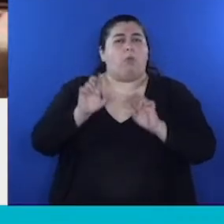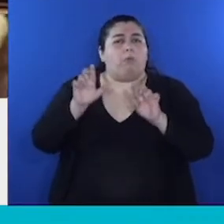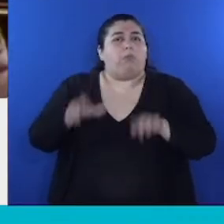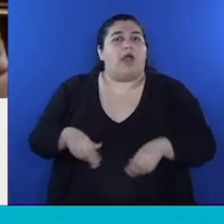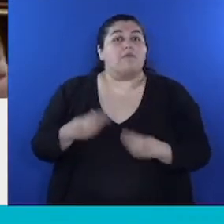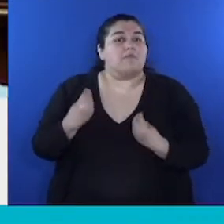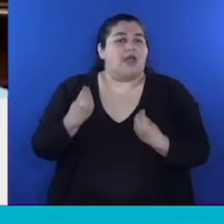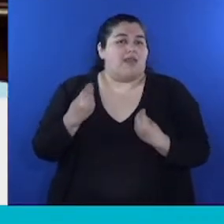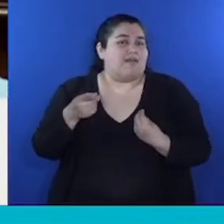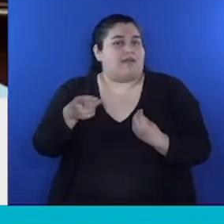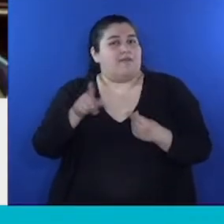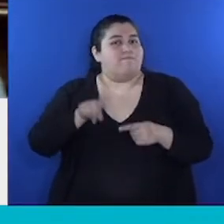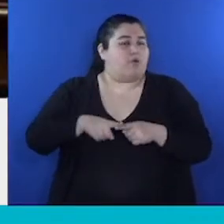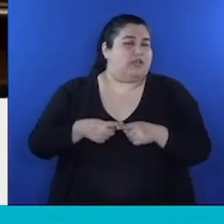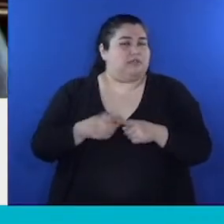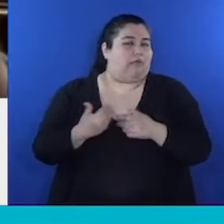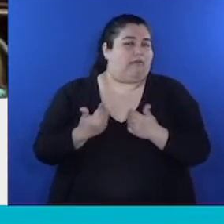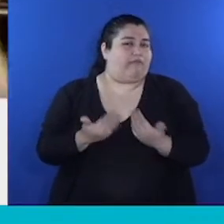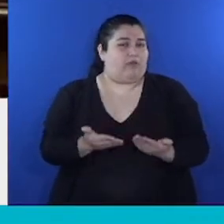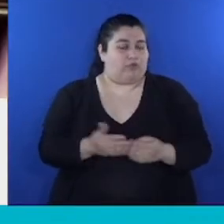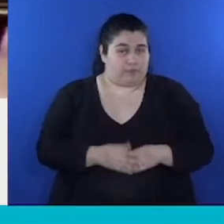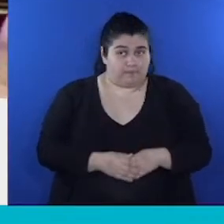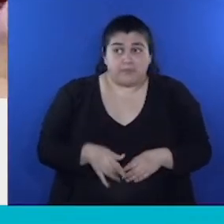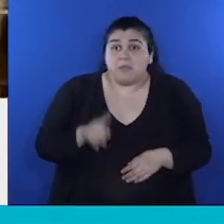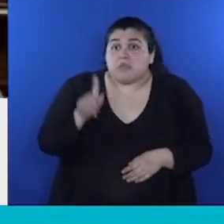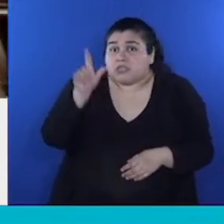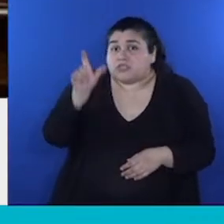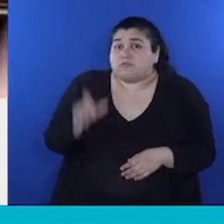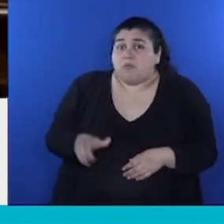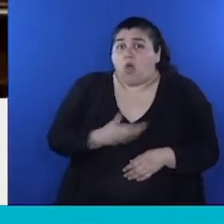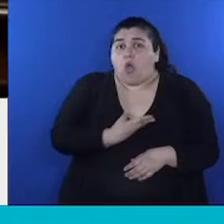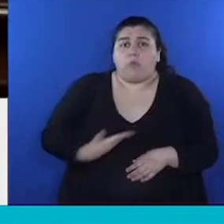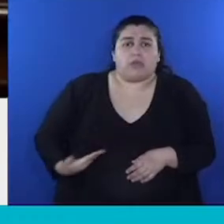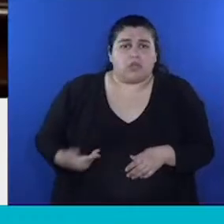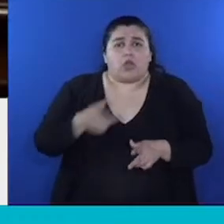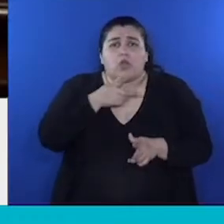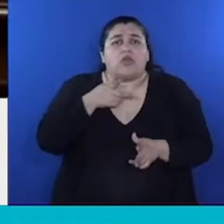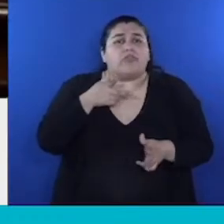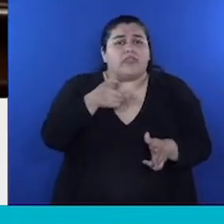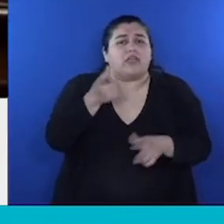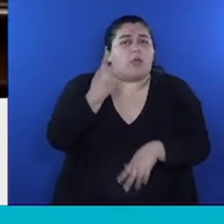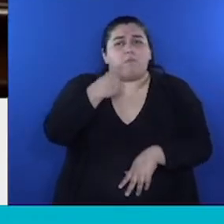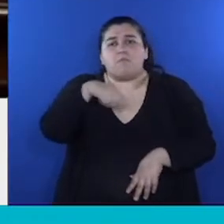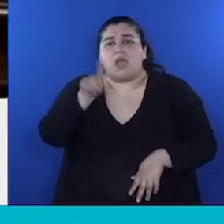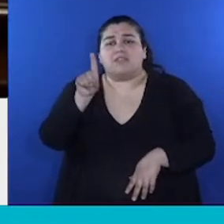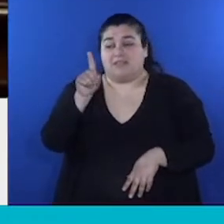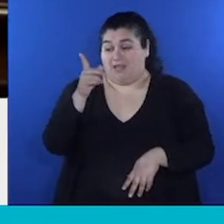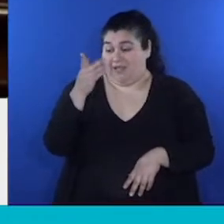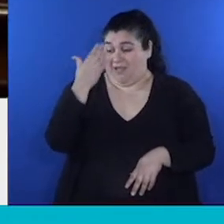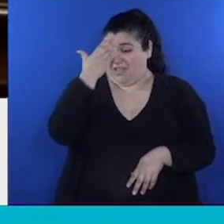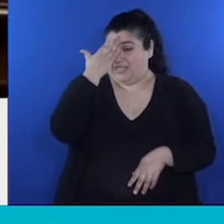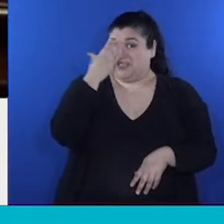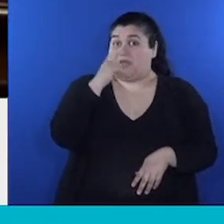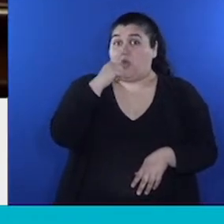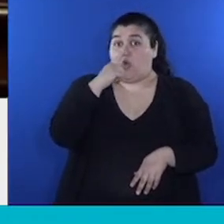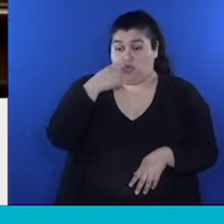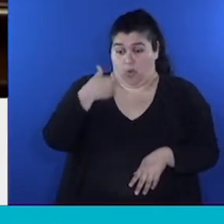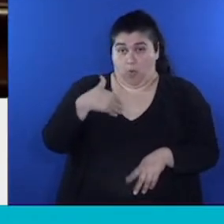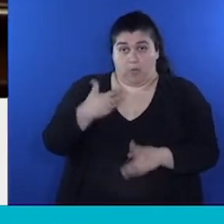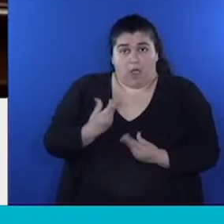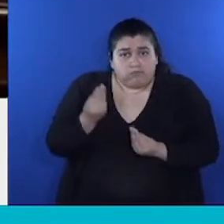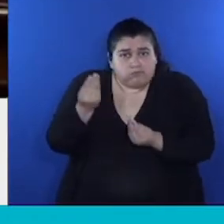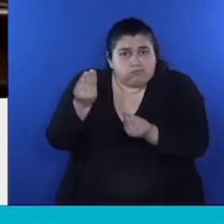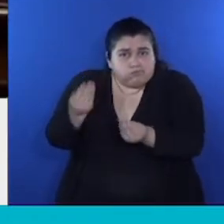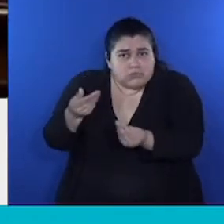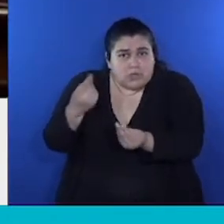pulseada política, además. Porque fue el propio gobernador el que dijo que iba a enviar un RIGI a la legislatura el 15 de julio. Me voy a permitir, señor presidente, le voy a